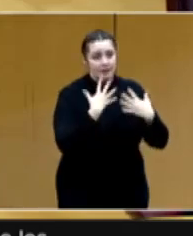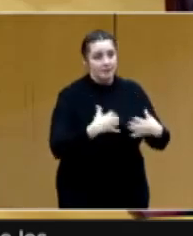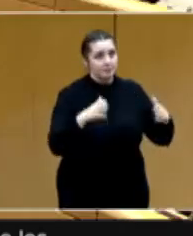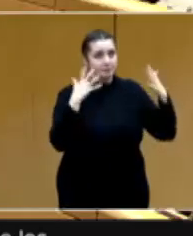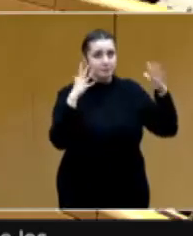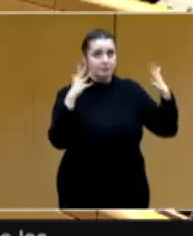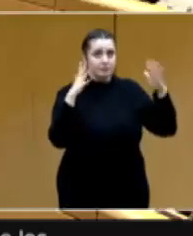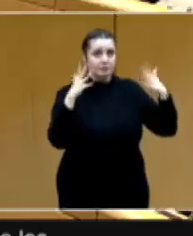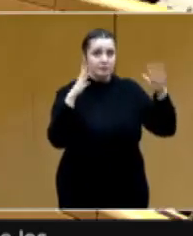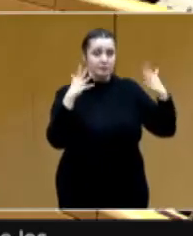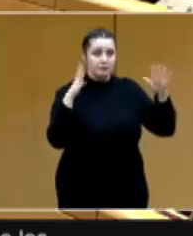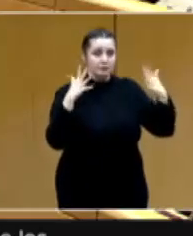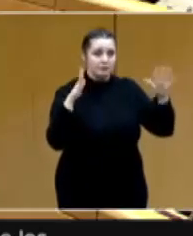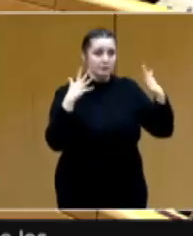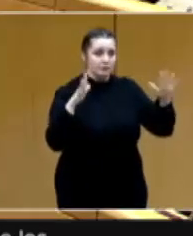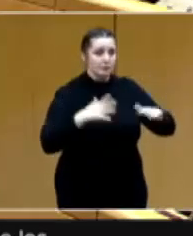estos